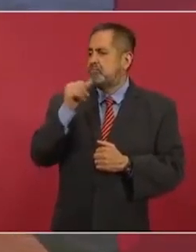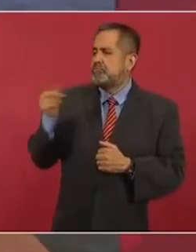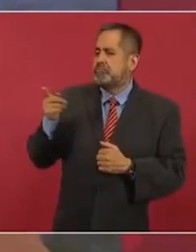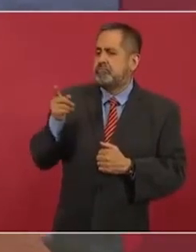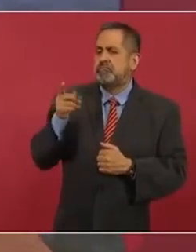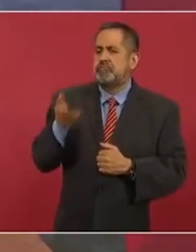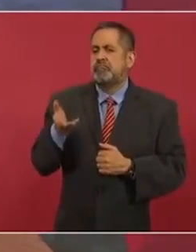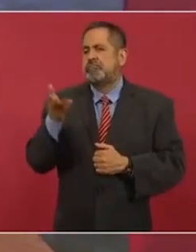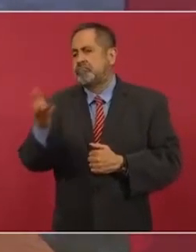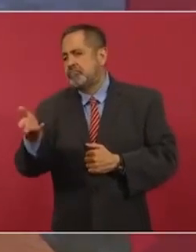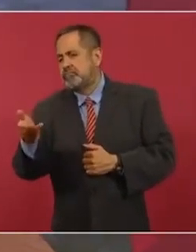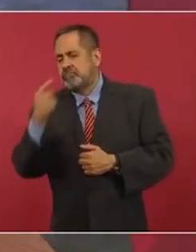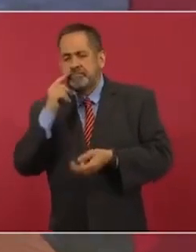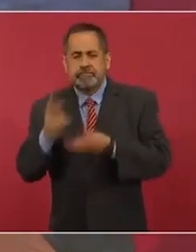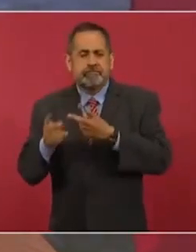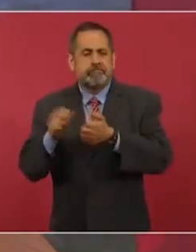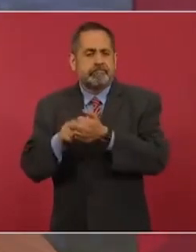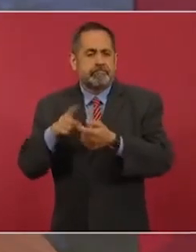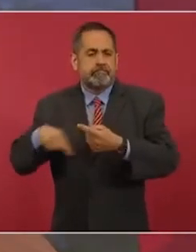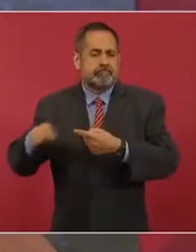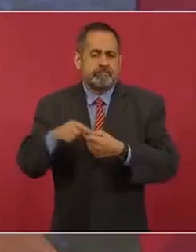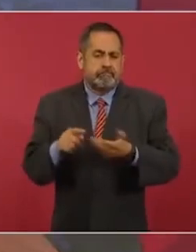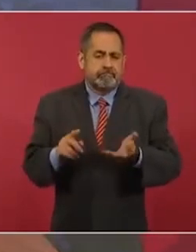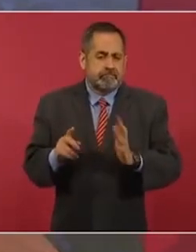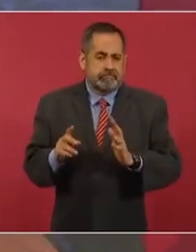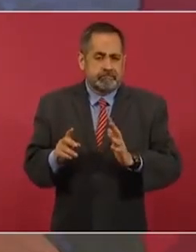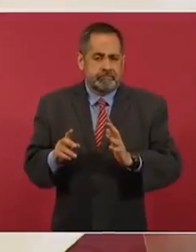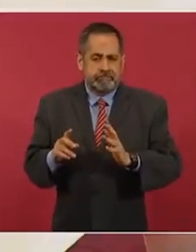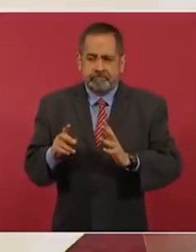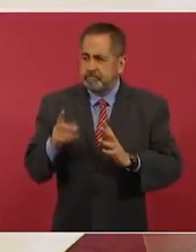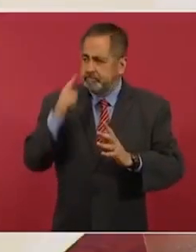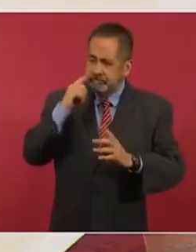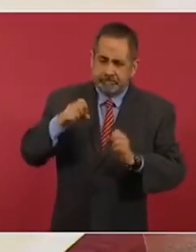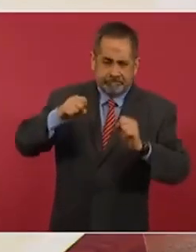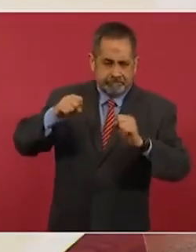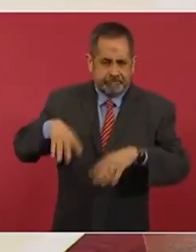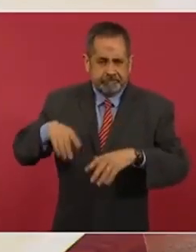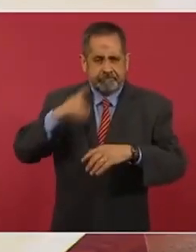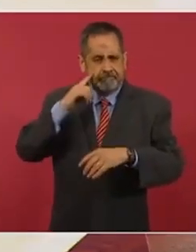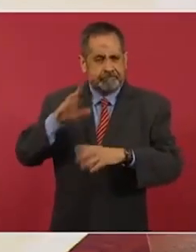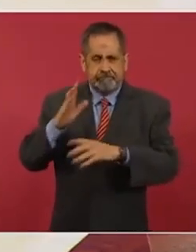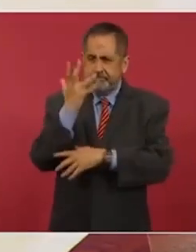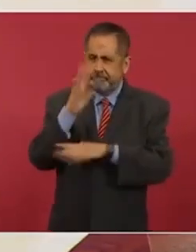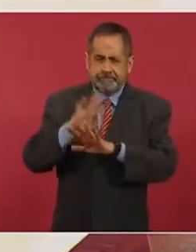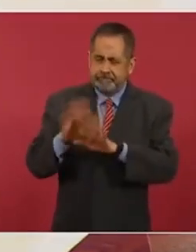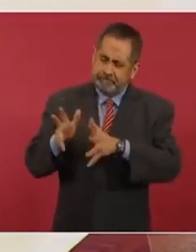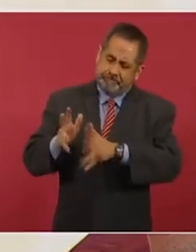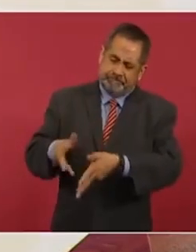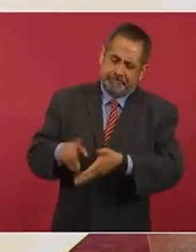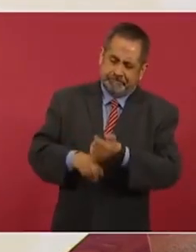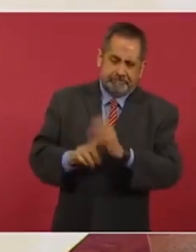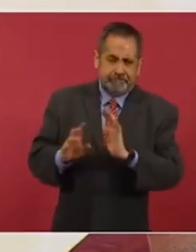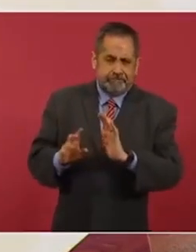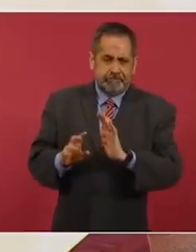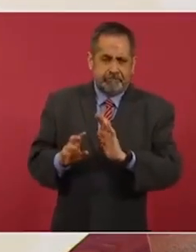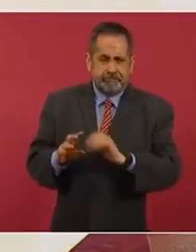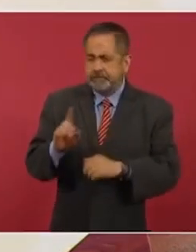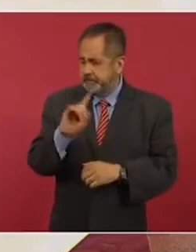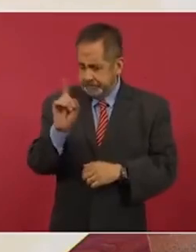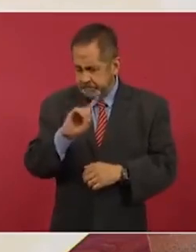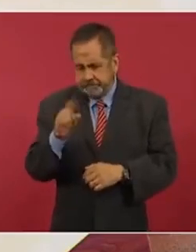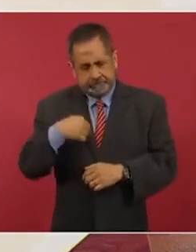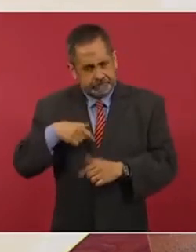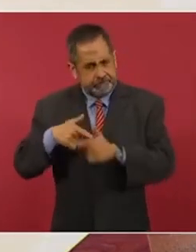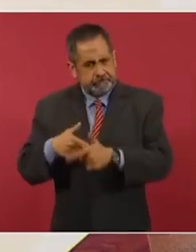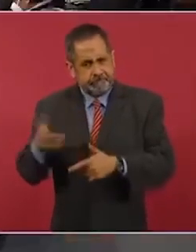para pedirnos a nosotros de que dejemos de extraer material.